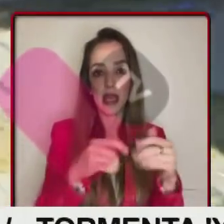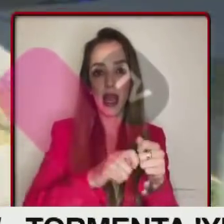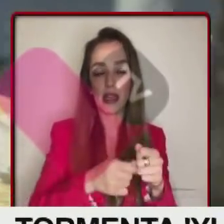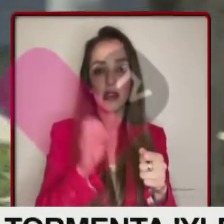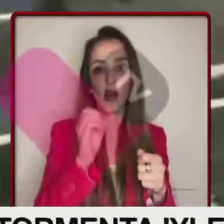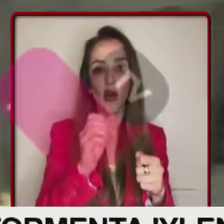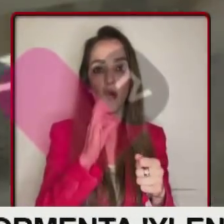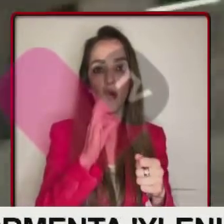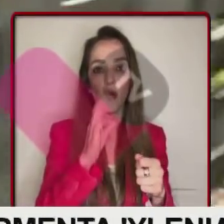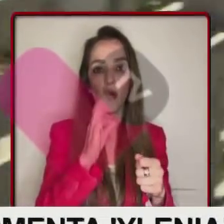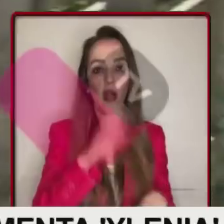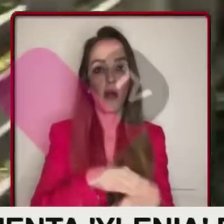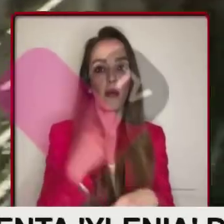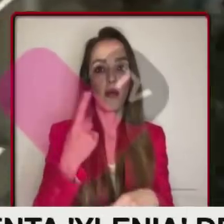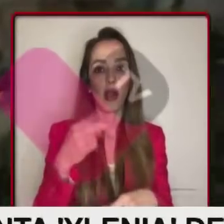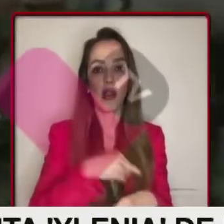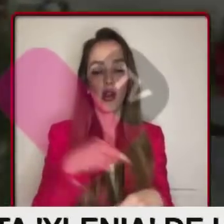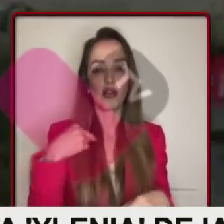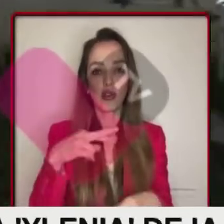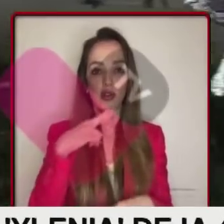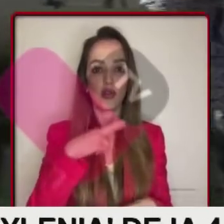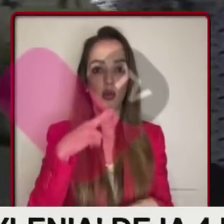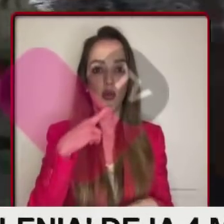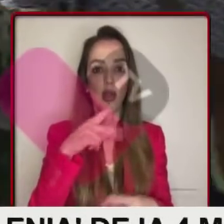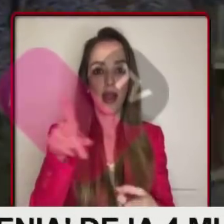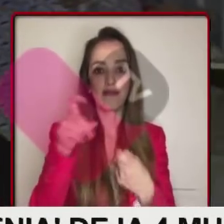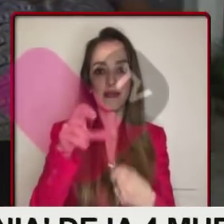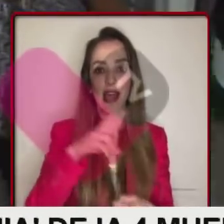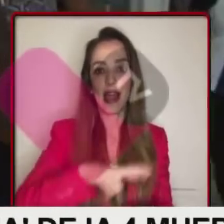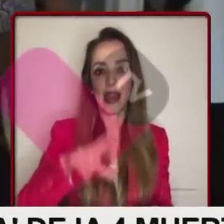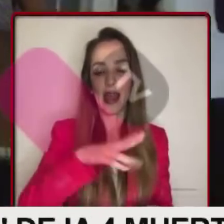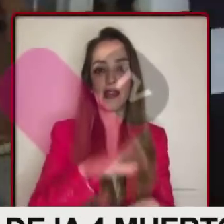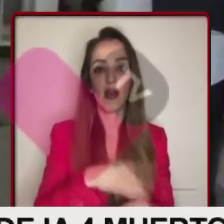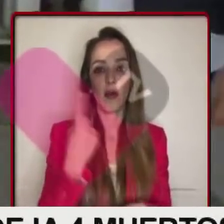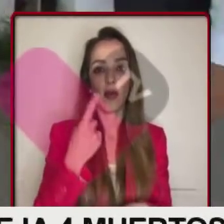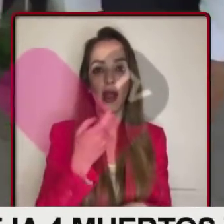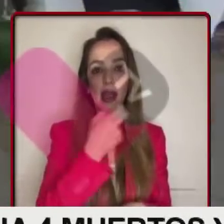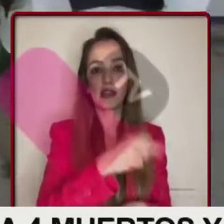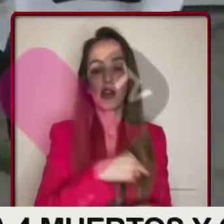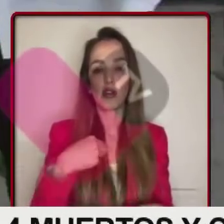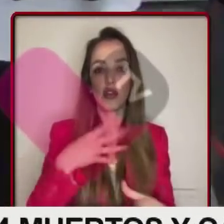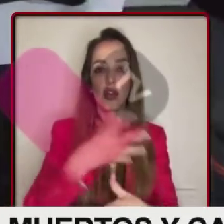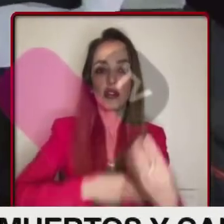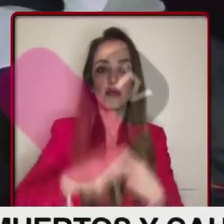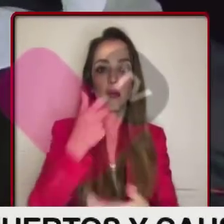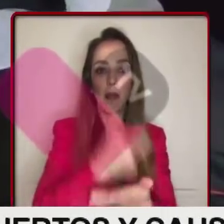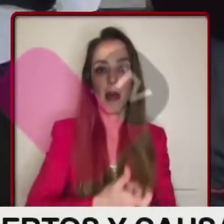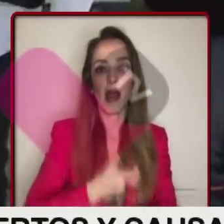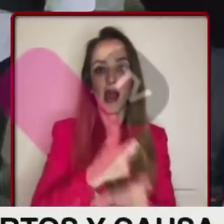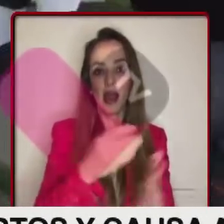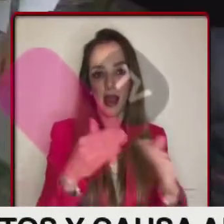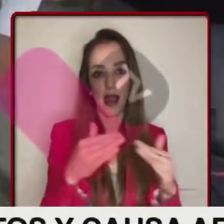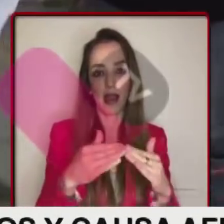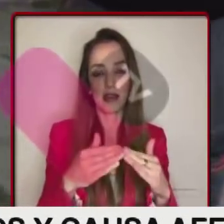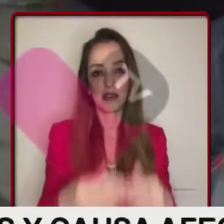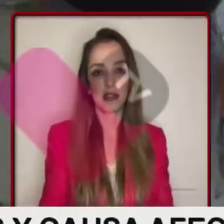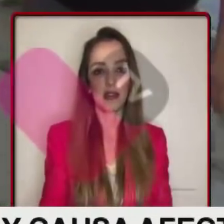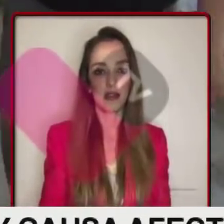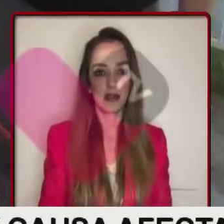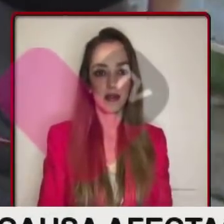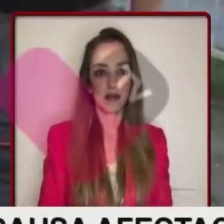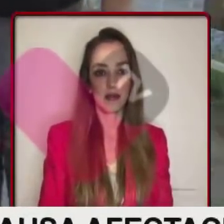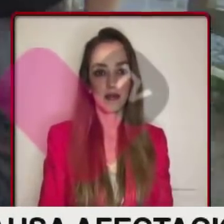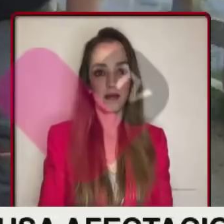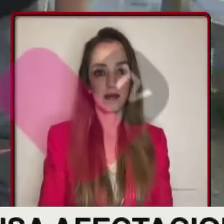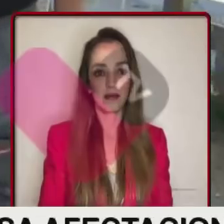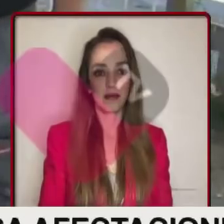Porque pues nosotros nos surge rentarla porque de ahí es de donde la pagamos, ¿sí? Eso. Eso bueno, es lo